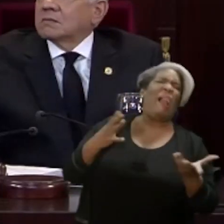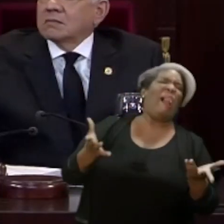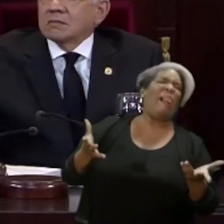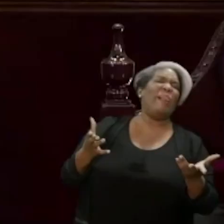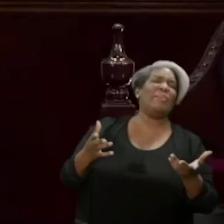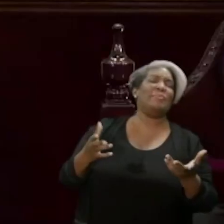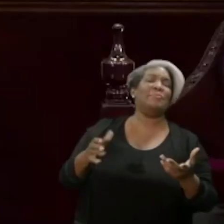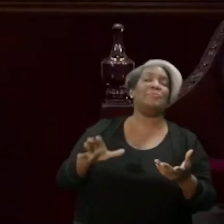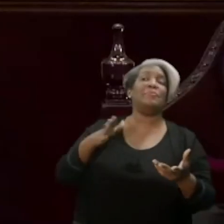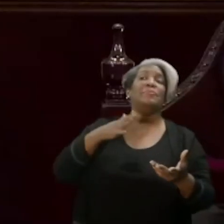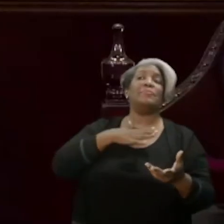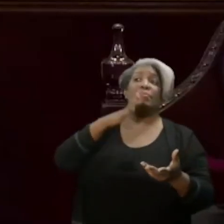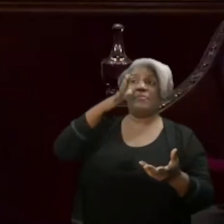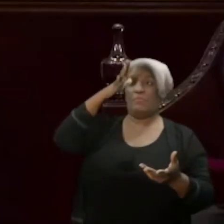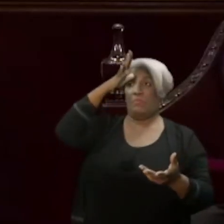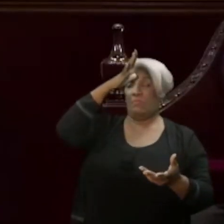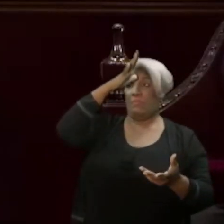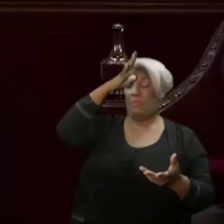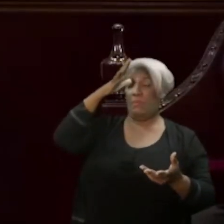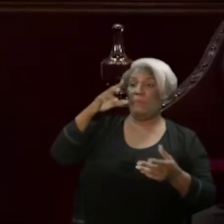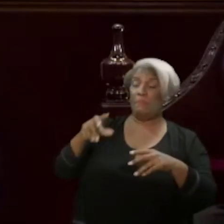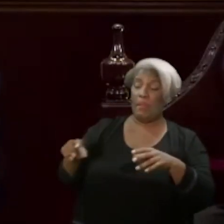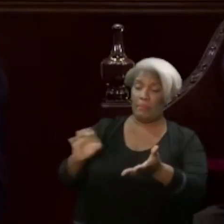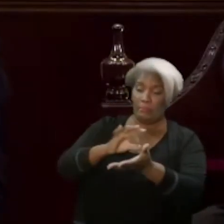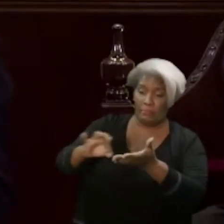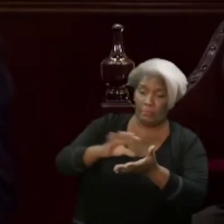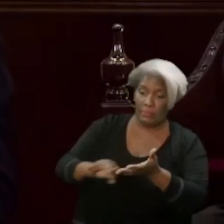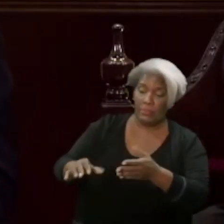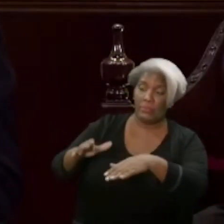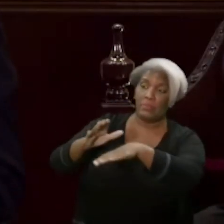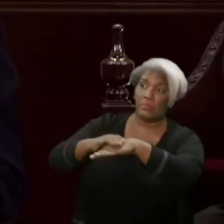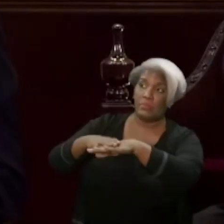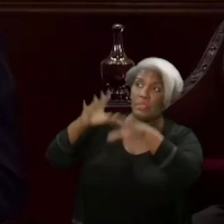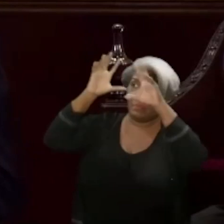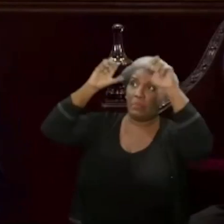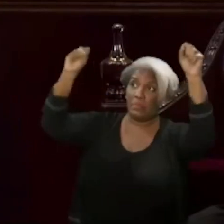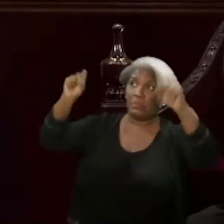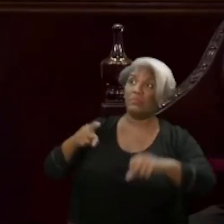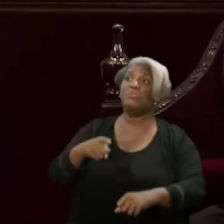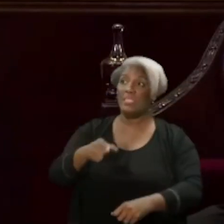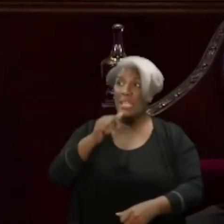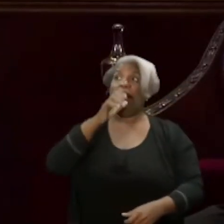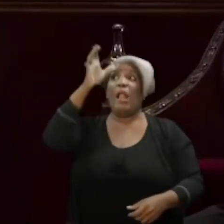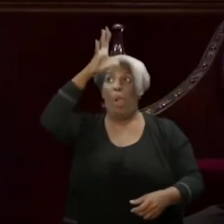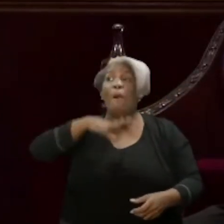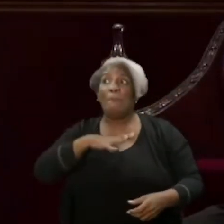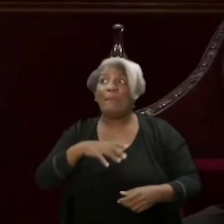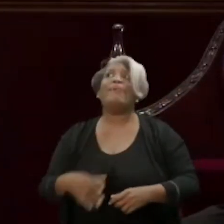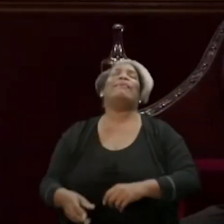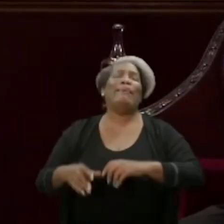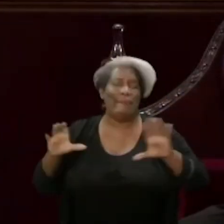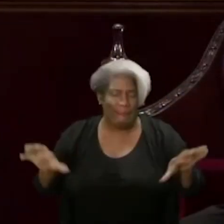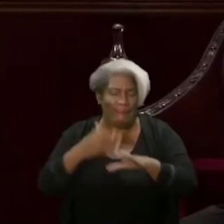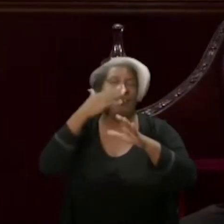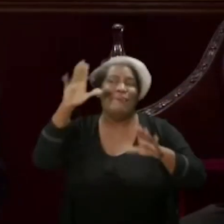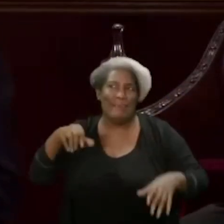Y mi padre, después de auditarle, le llamó y le respondió: presidente, el hombre es mañoso y medio.